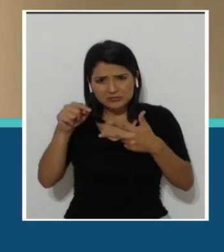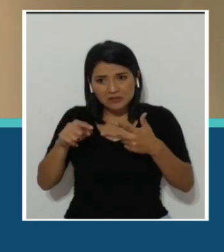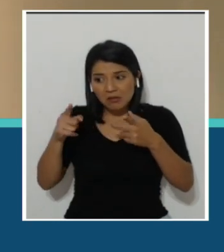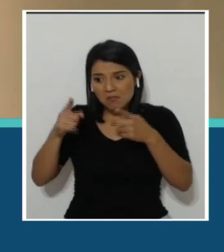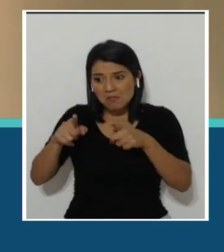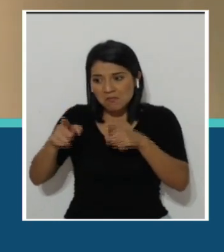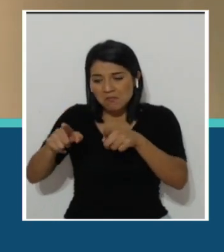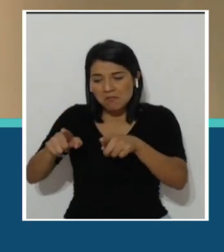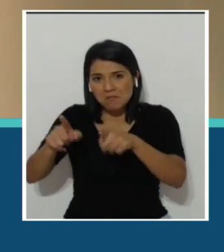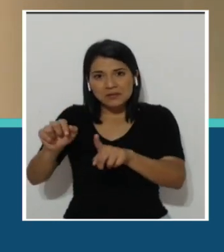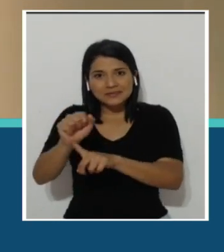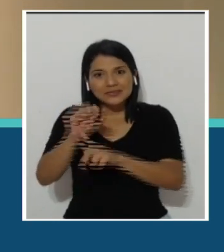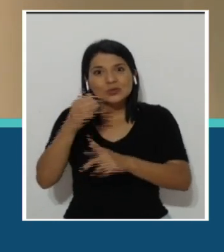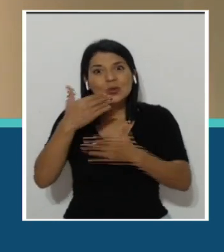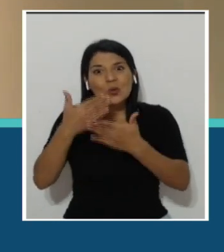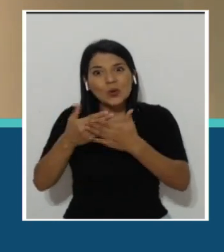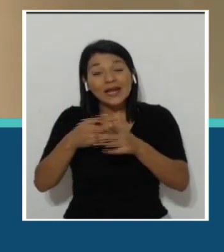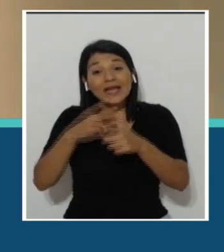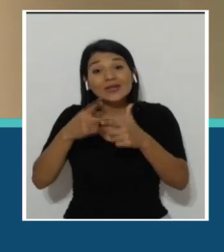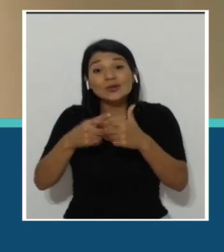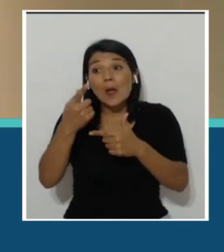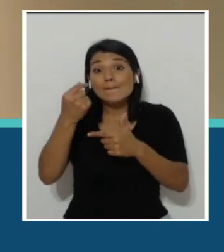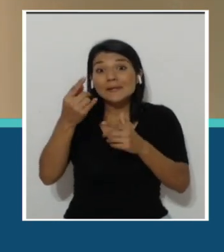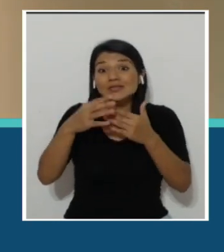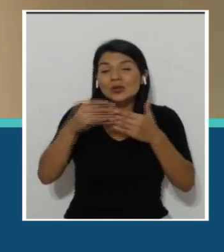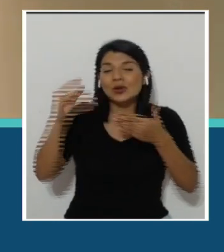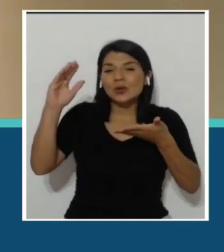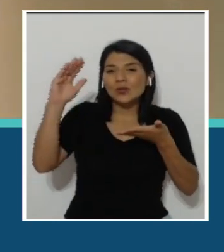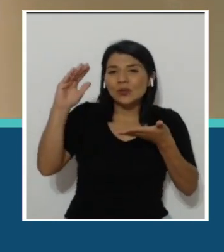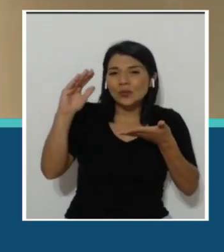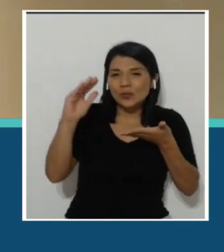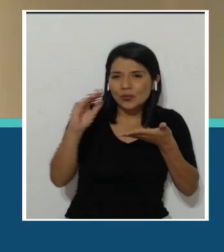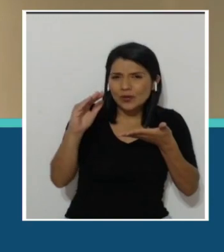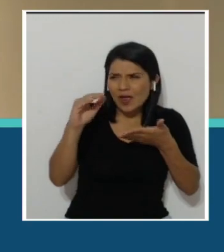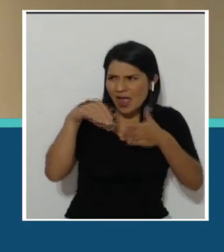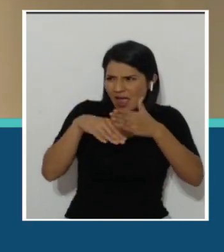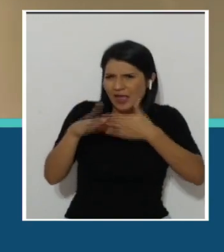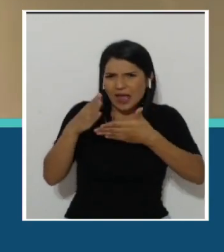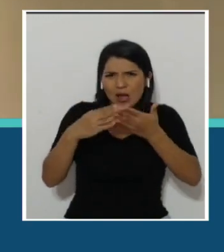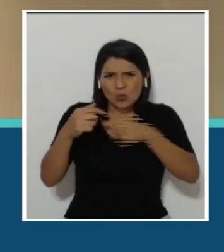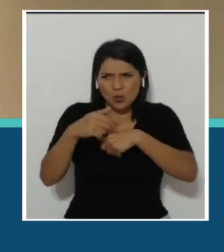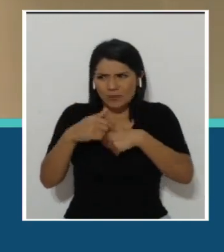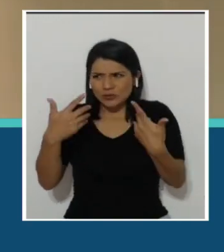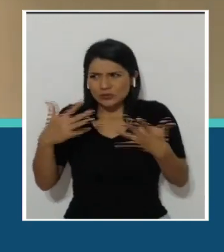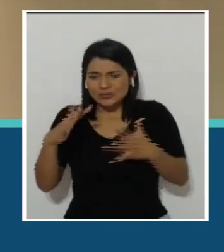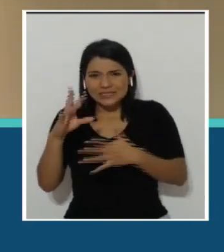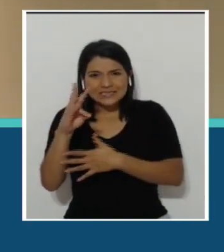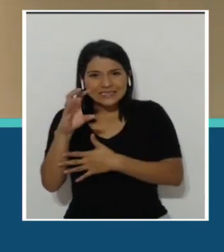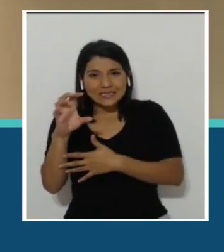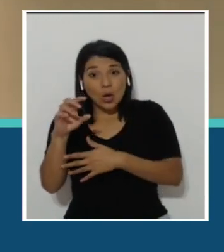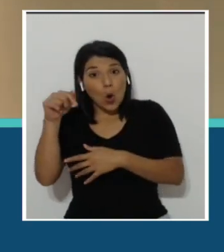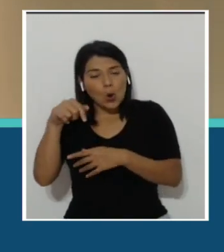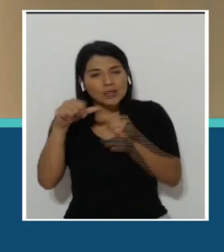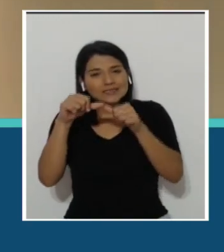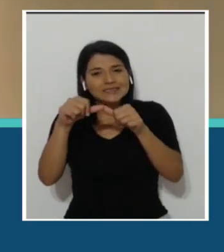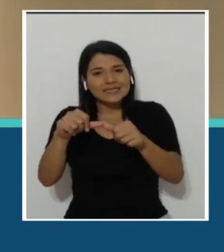bajado esa presión del tipo de cambio que en algún momento ya lo teníamos en 700 y ya hoy sigue bajando por debajo